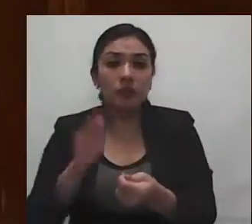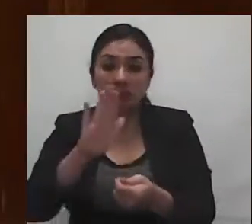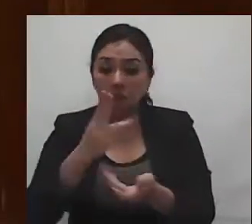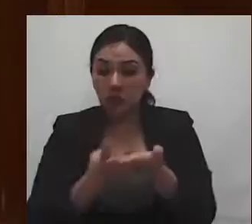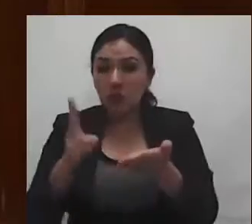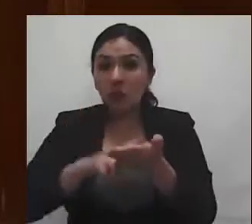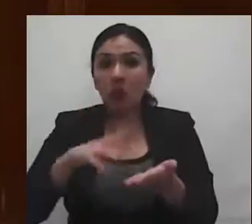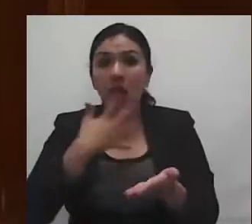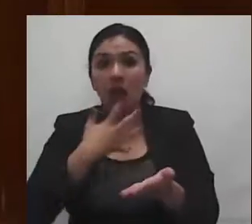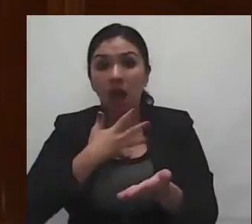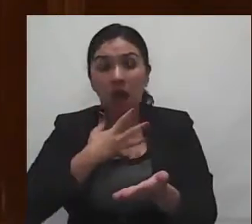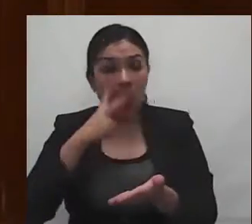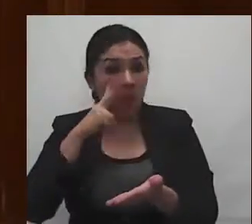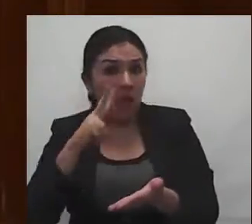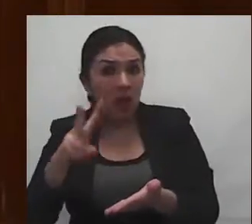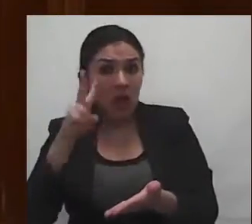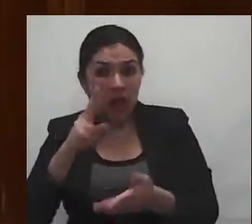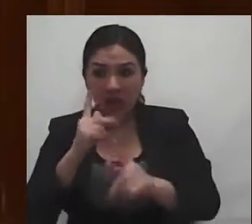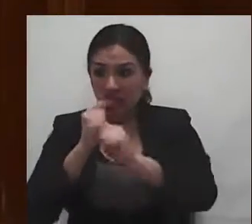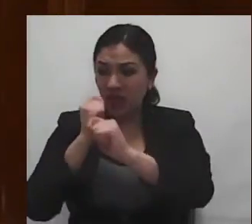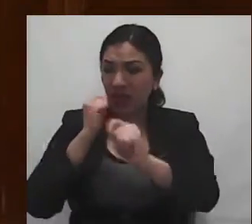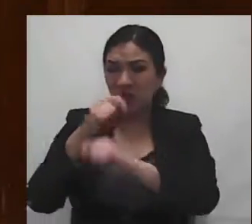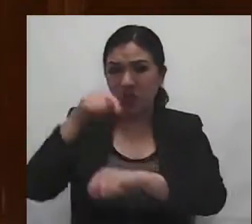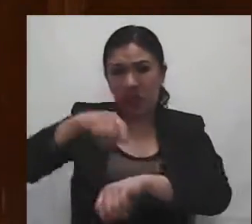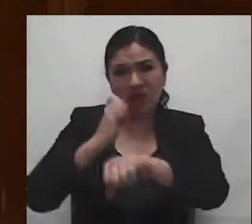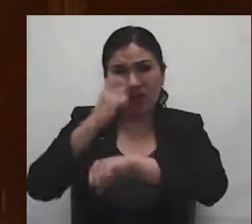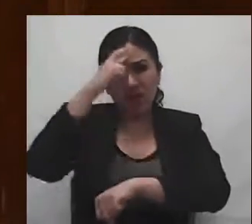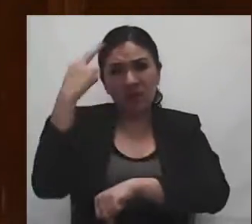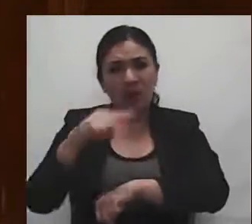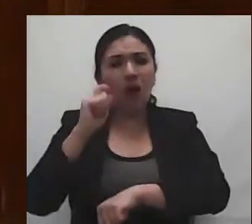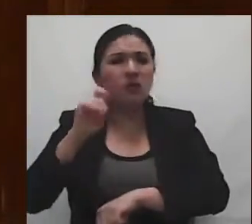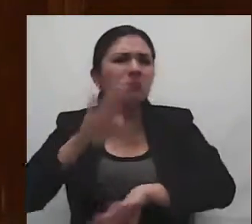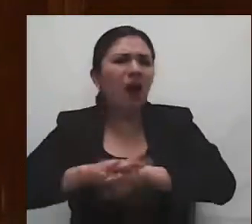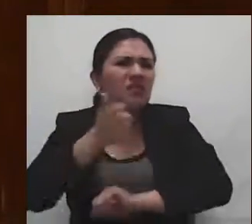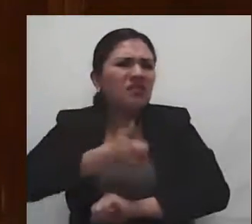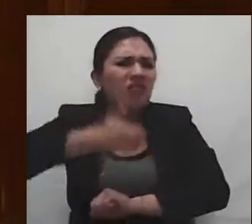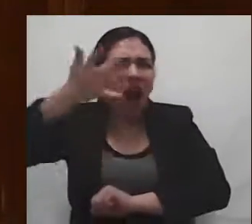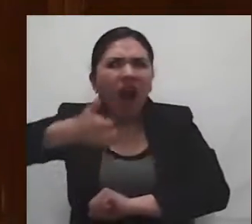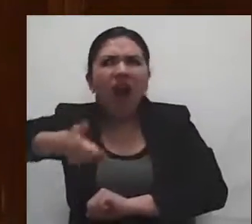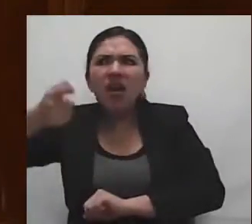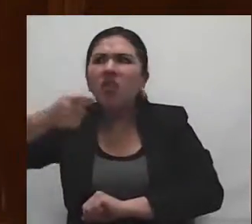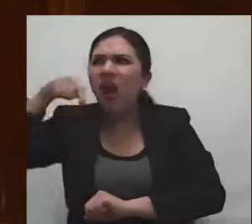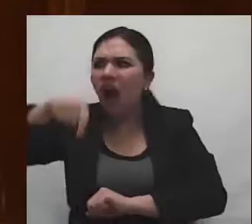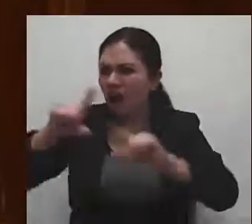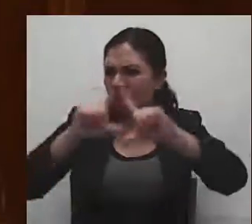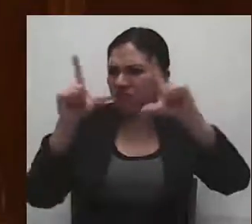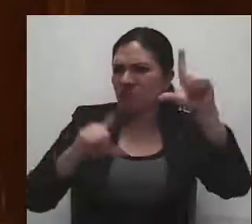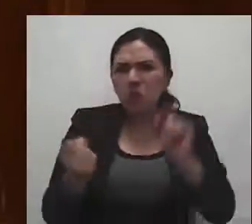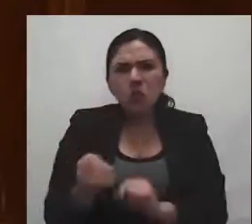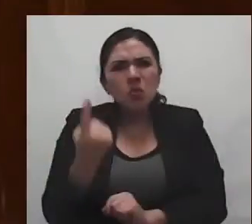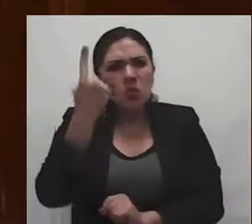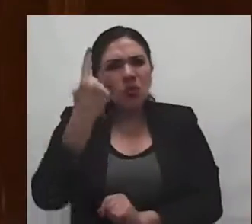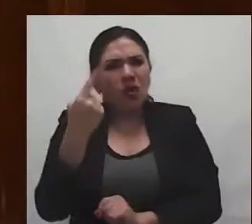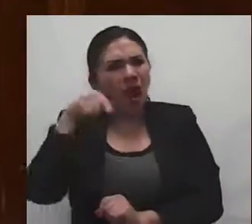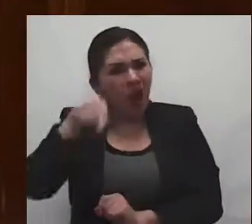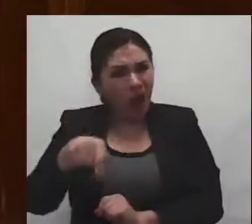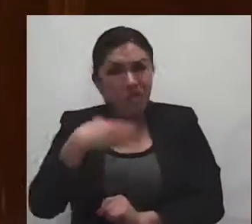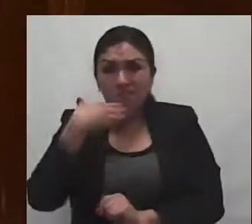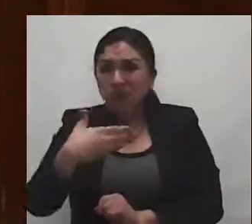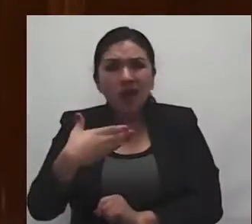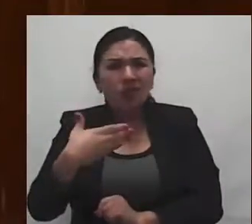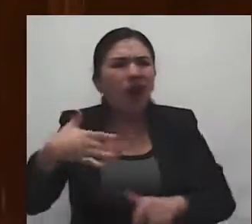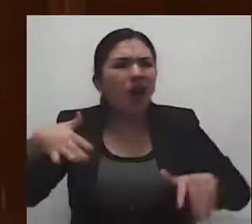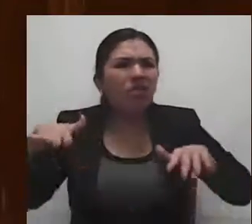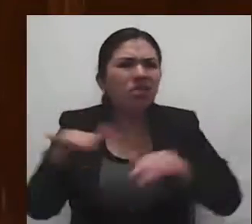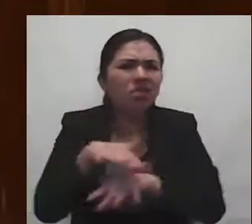el transporte público del Estado de México es de los más caros del país y con severas deficiencias. Por otra parte,